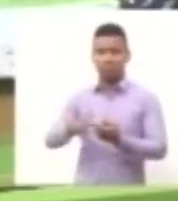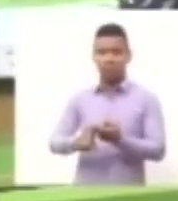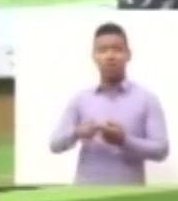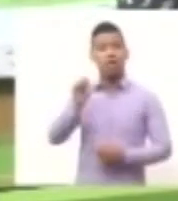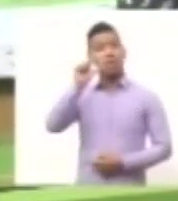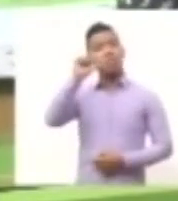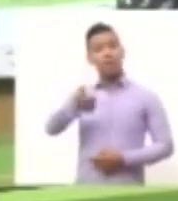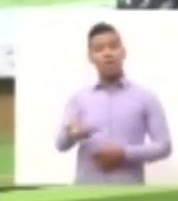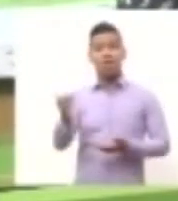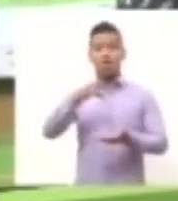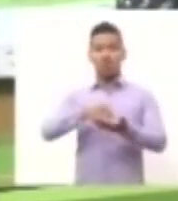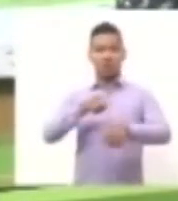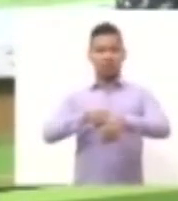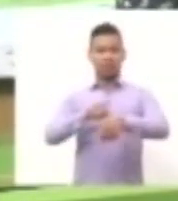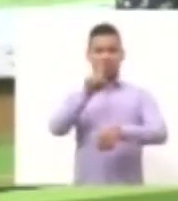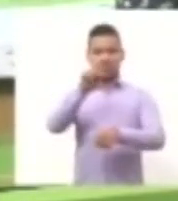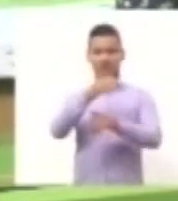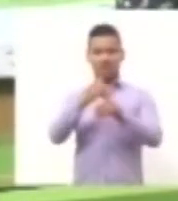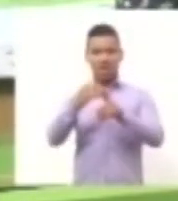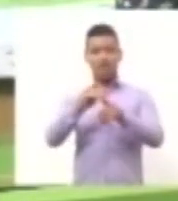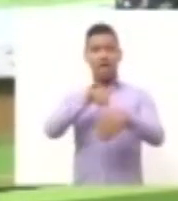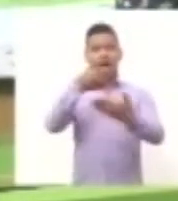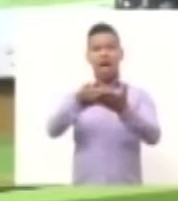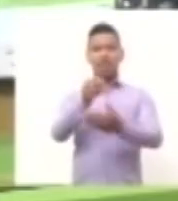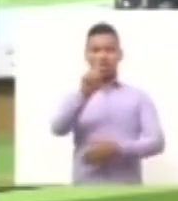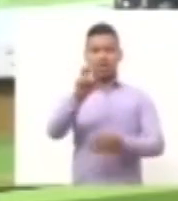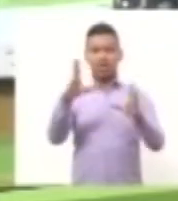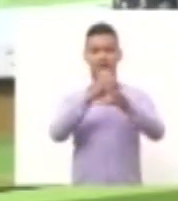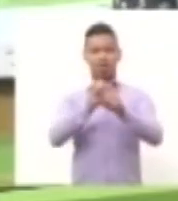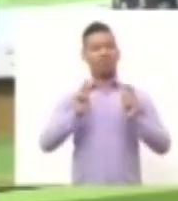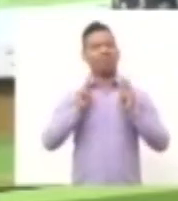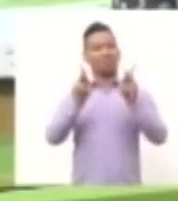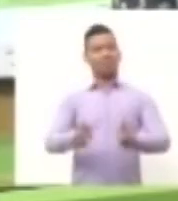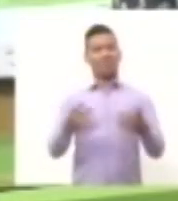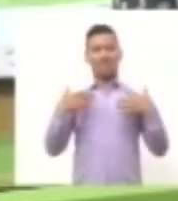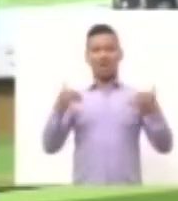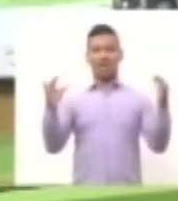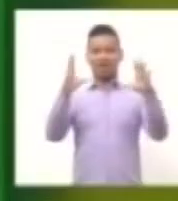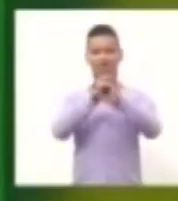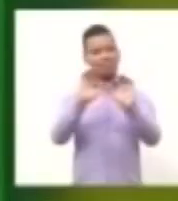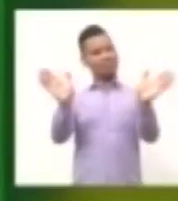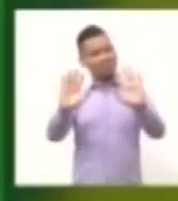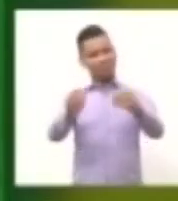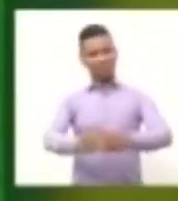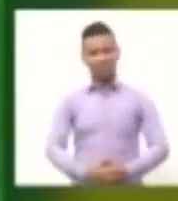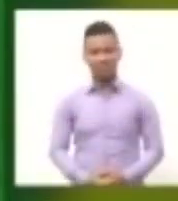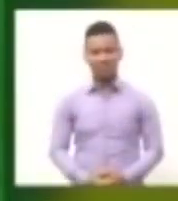mañana puntuales, como siempre, de 6:30 a 7 de la noche. Que descansen. Feliz noche para todos.